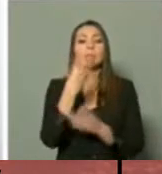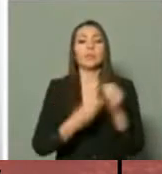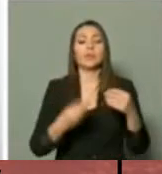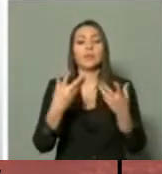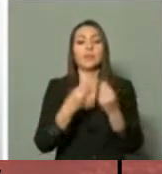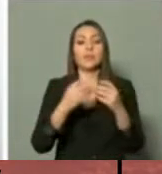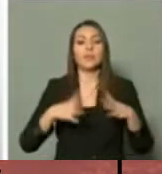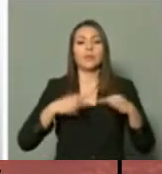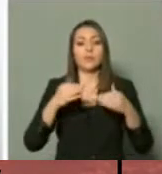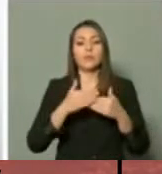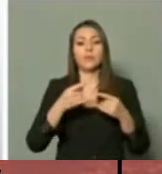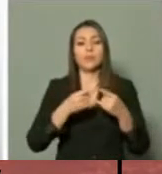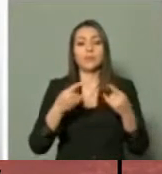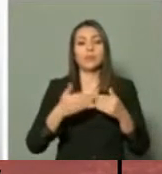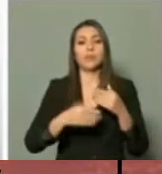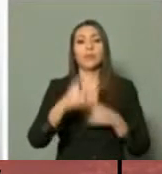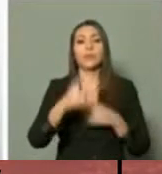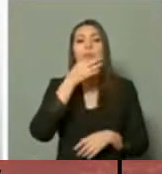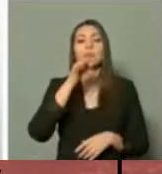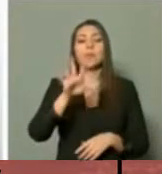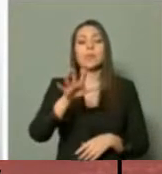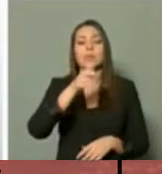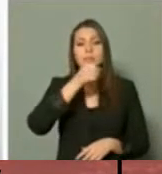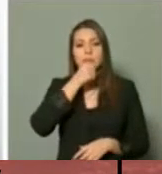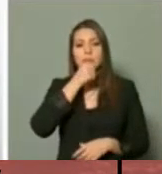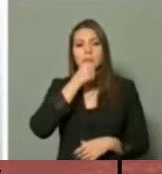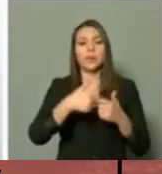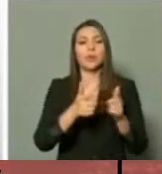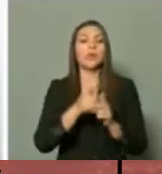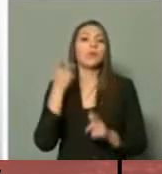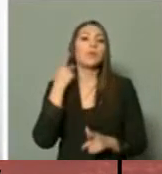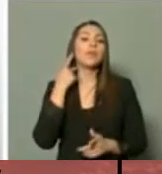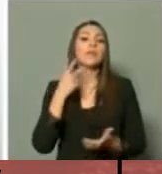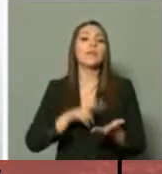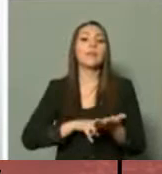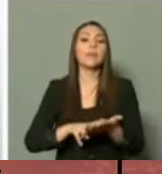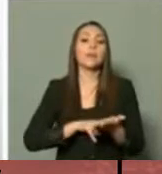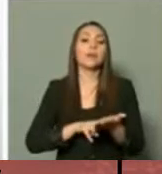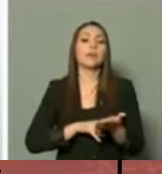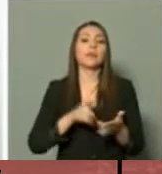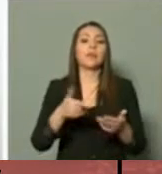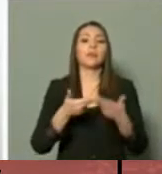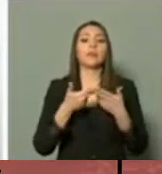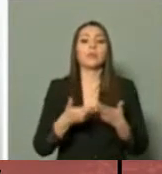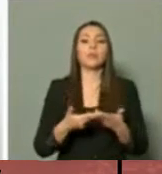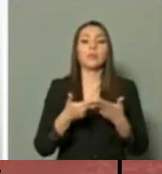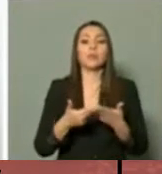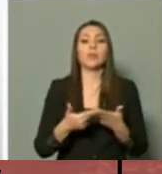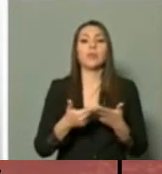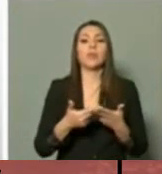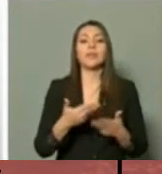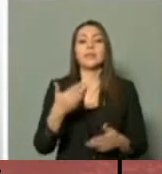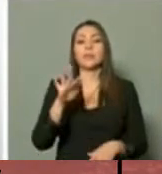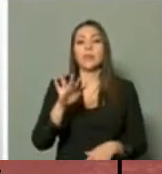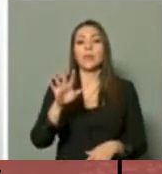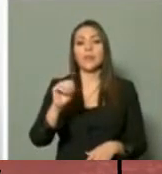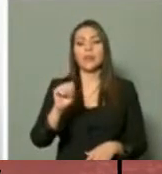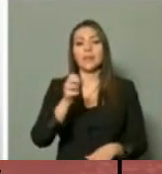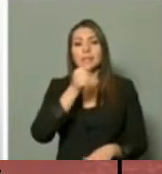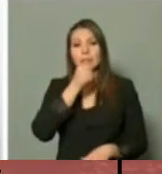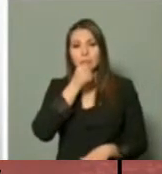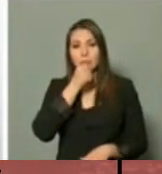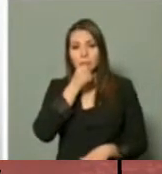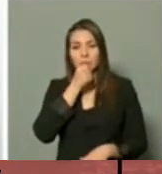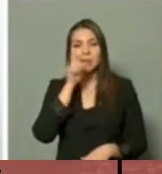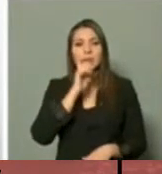de 1 minuto con 45 segundos. Candidato del Partido Verde Ecologista de México, usted dispone de 59 segundos.